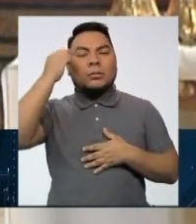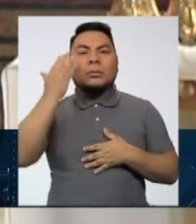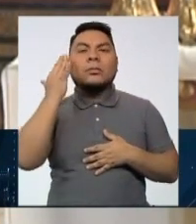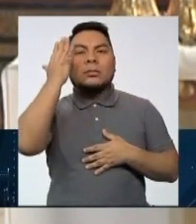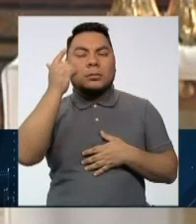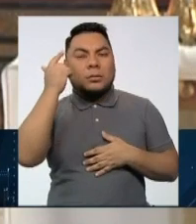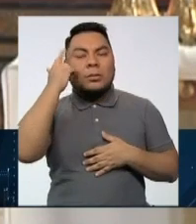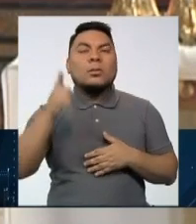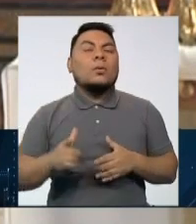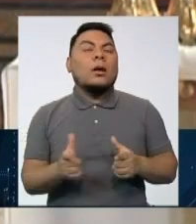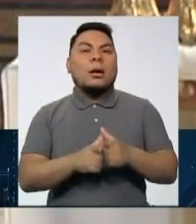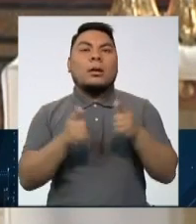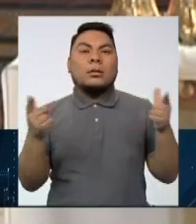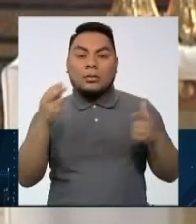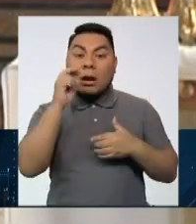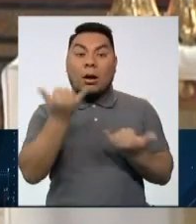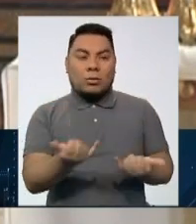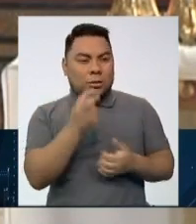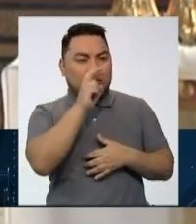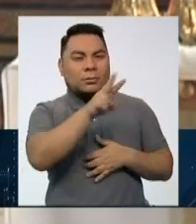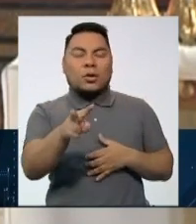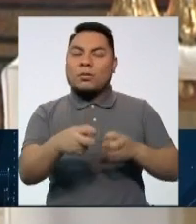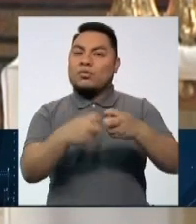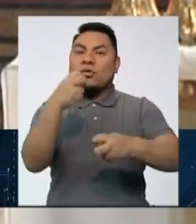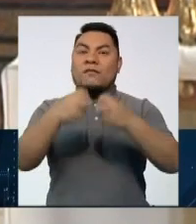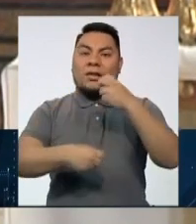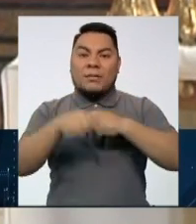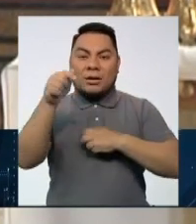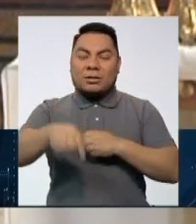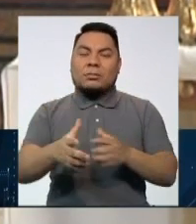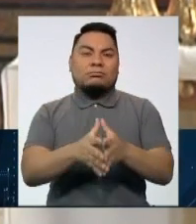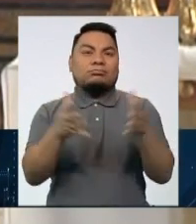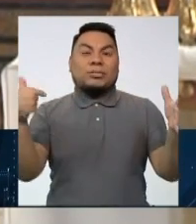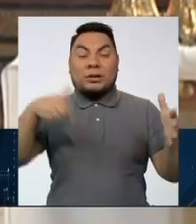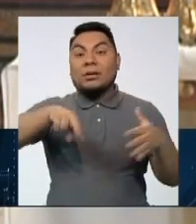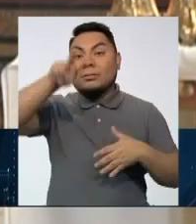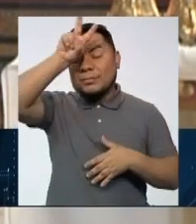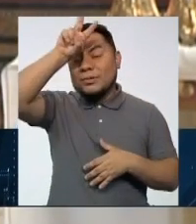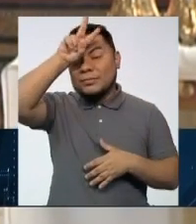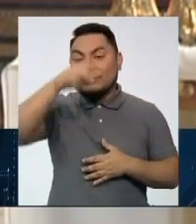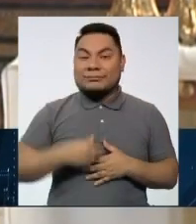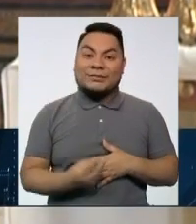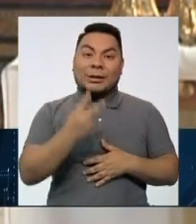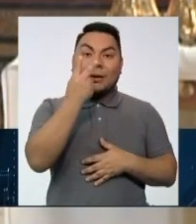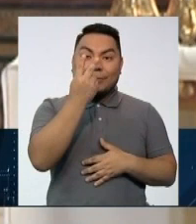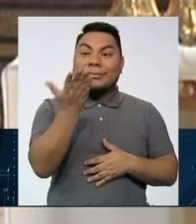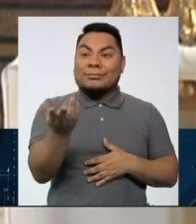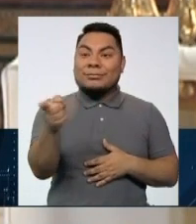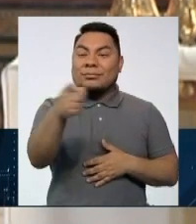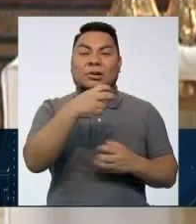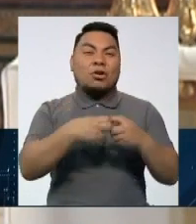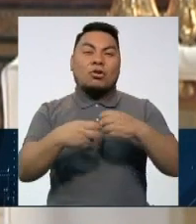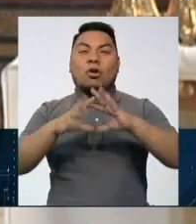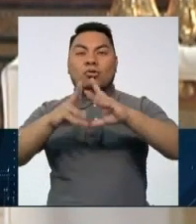una grave situación que vivimos en el Perú: la corrupción